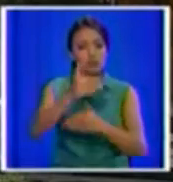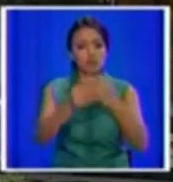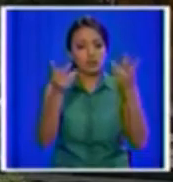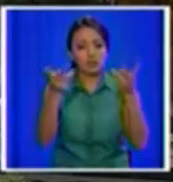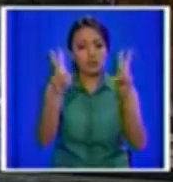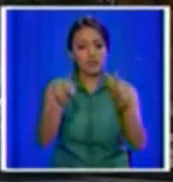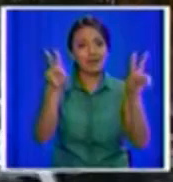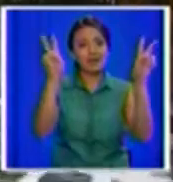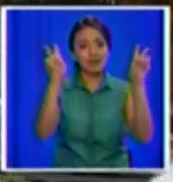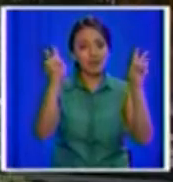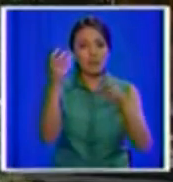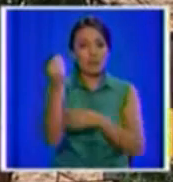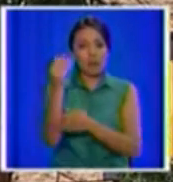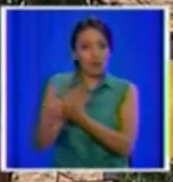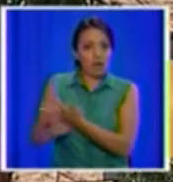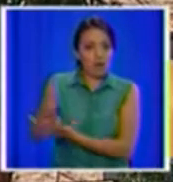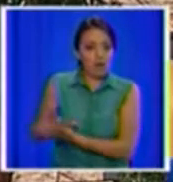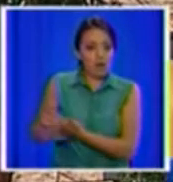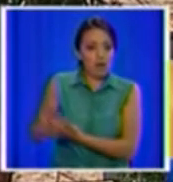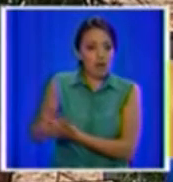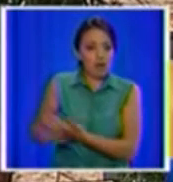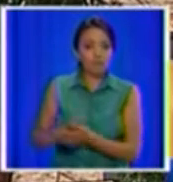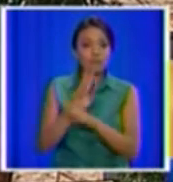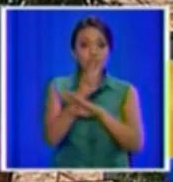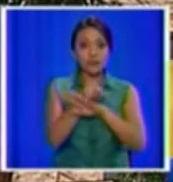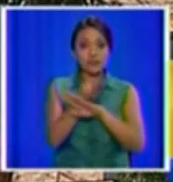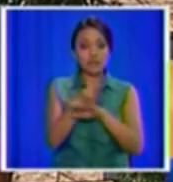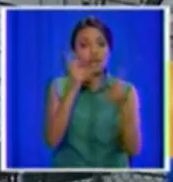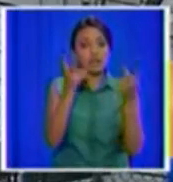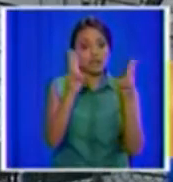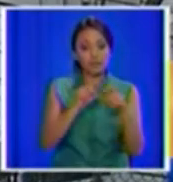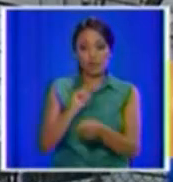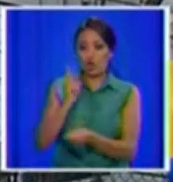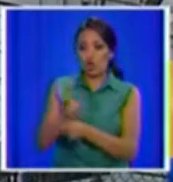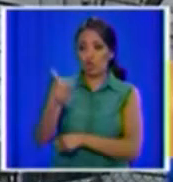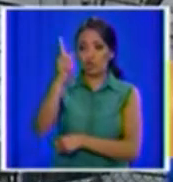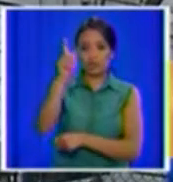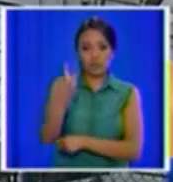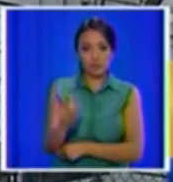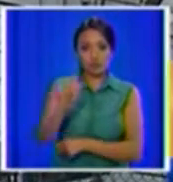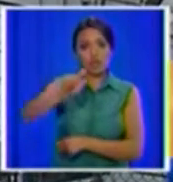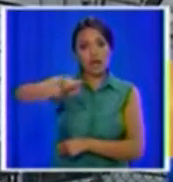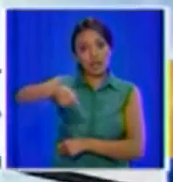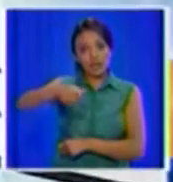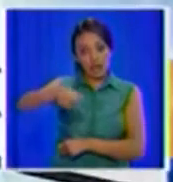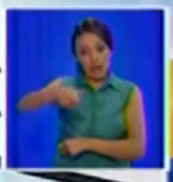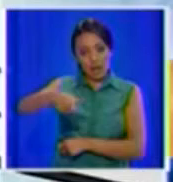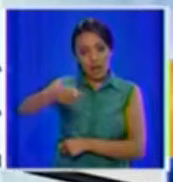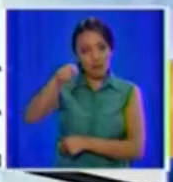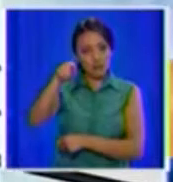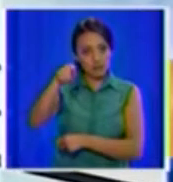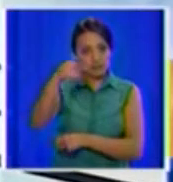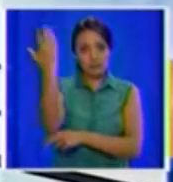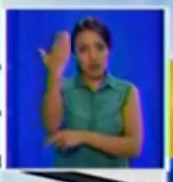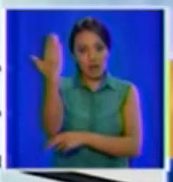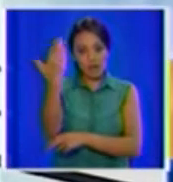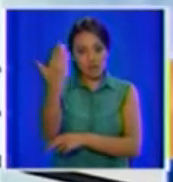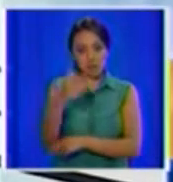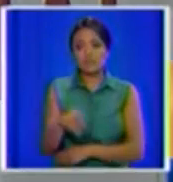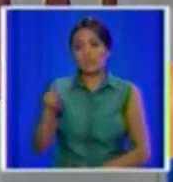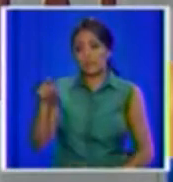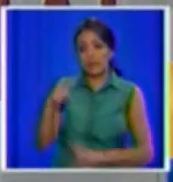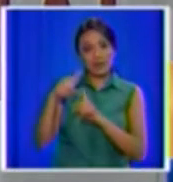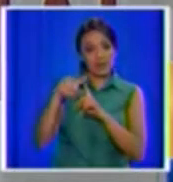presunto delito de peculado. La fiscalía también formulará cargos en contra del canal Televisión Satelital, empresa de la que Rivera